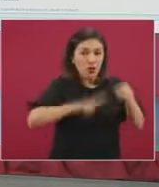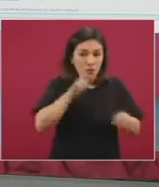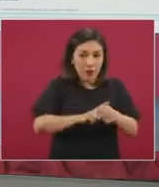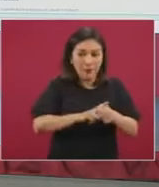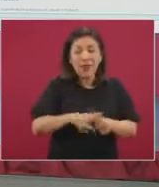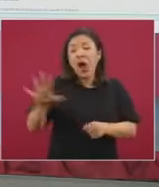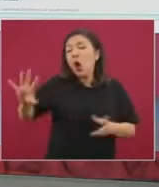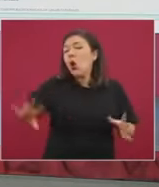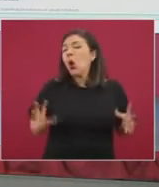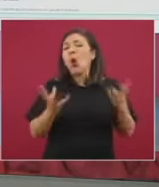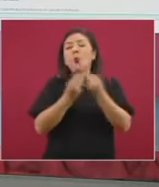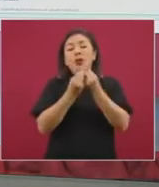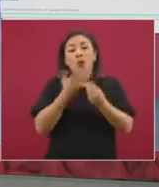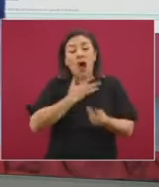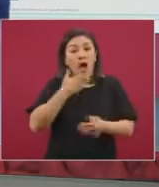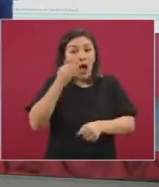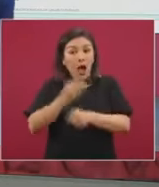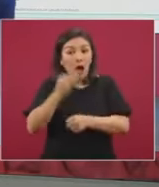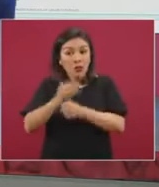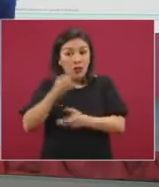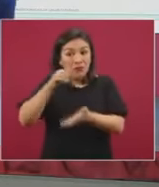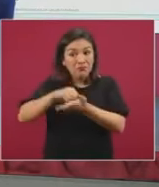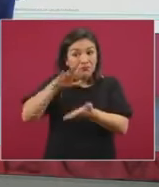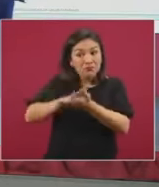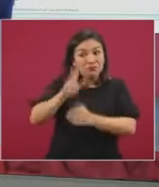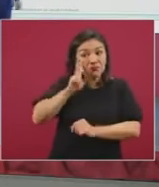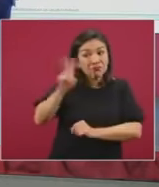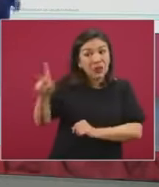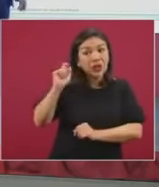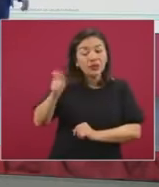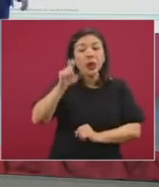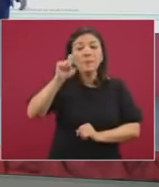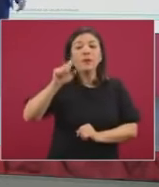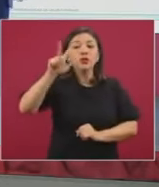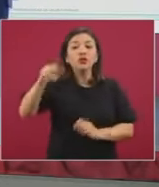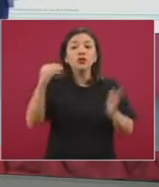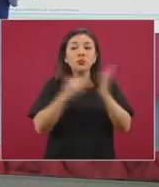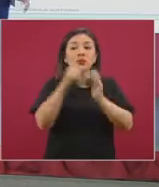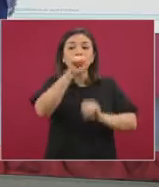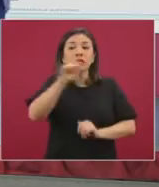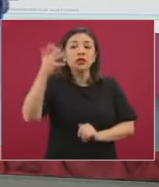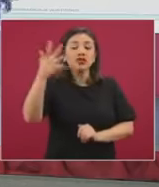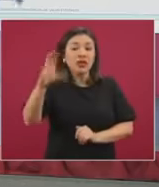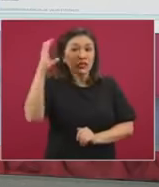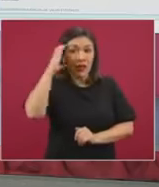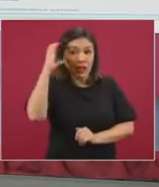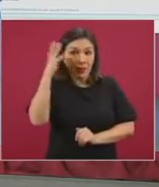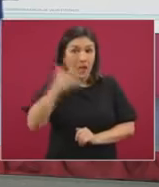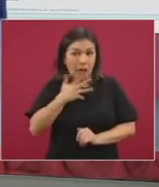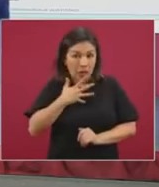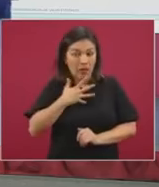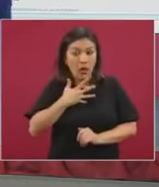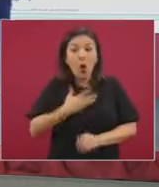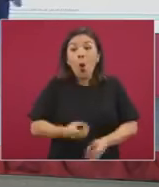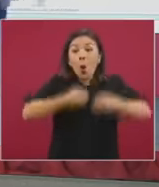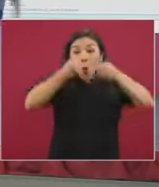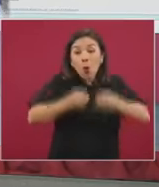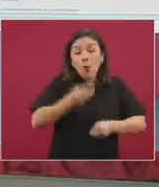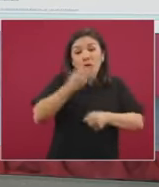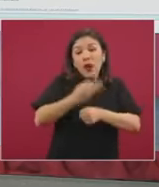camas que tenemos actualmente registradas en esta red IDAC son 28.610 para pacientes, están